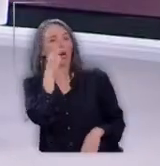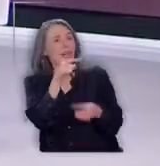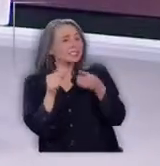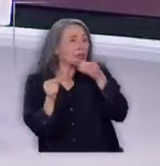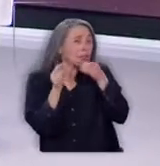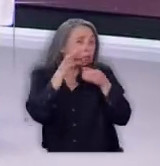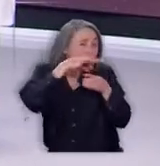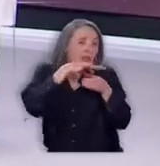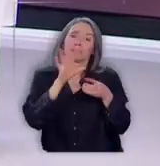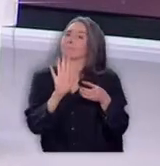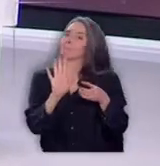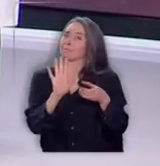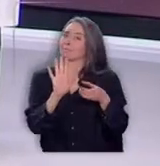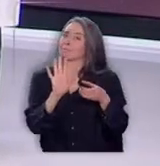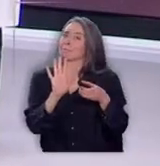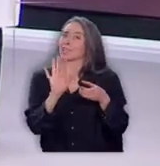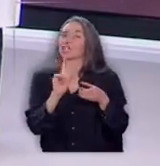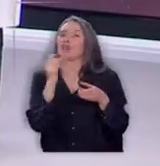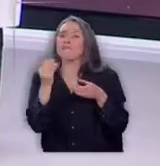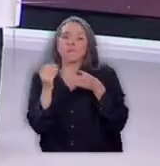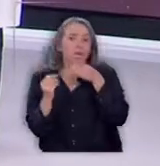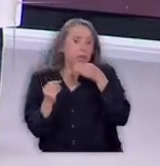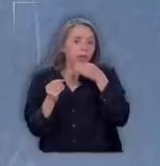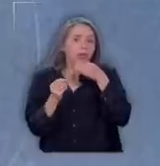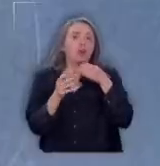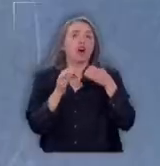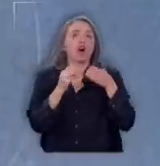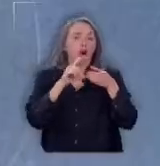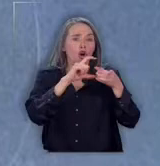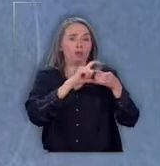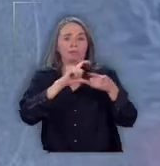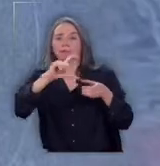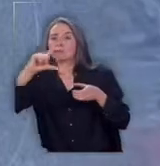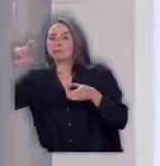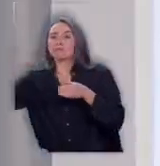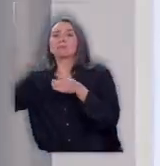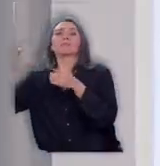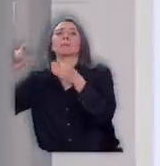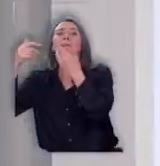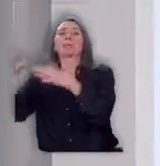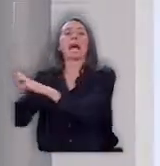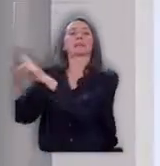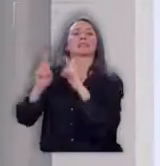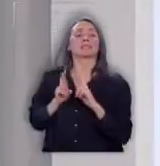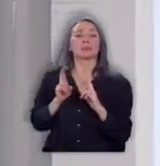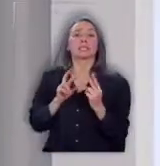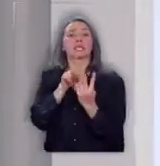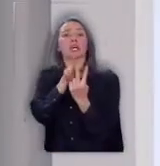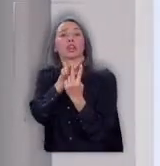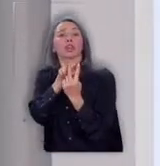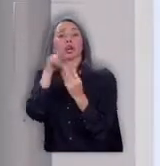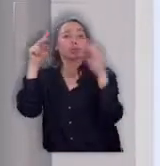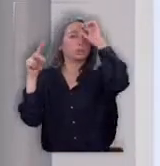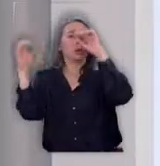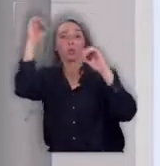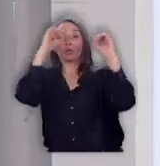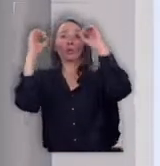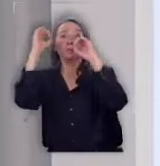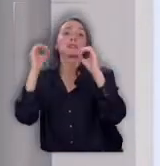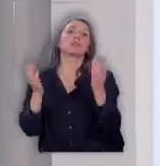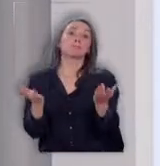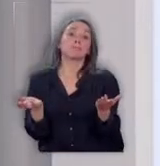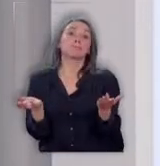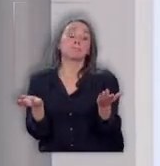no puede ser Puede que no se tome también la muestra puede que las cadenas se se pierdan la verdad es que ambas posiciones tienen puntos